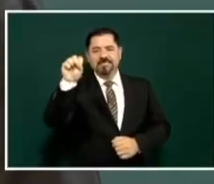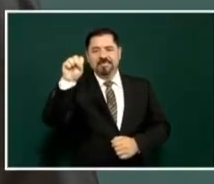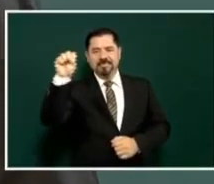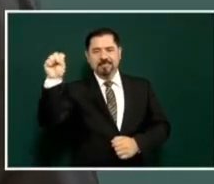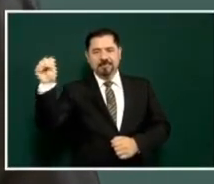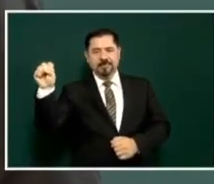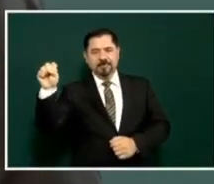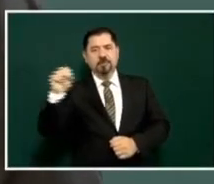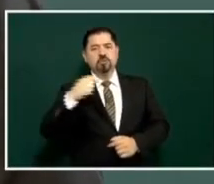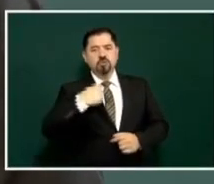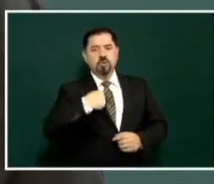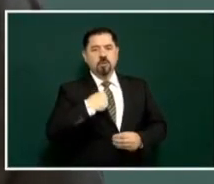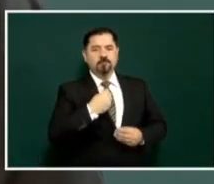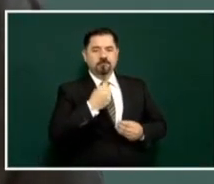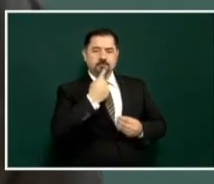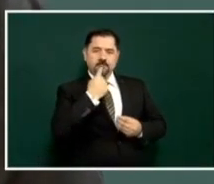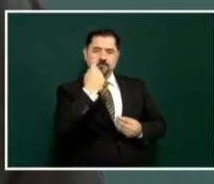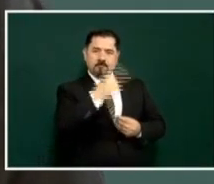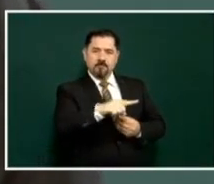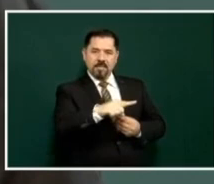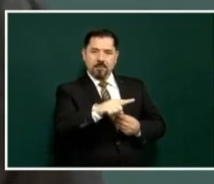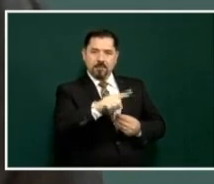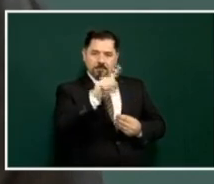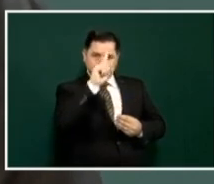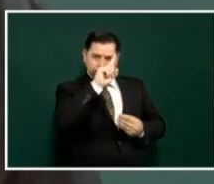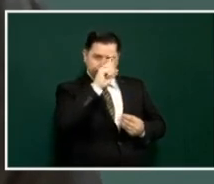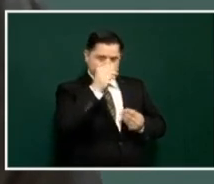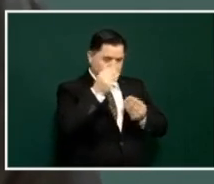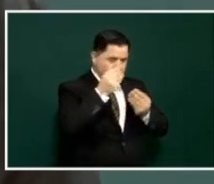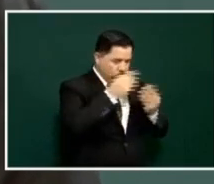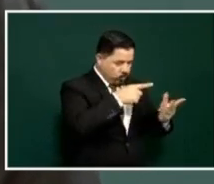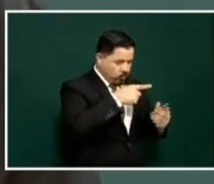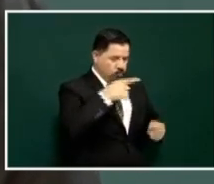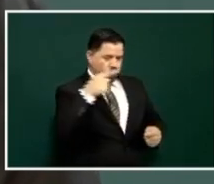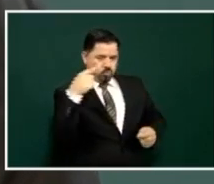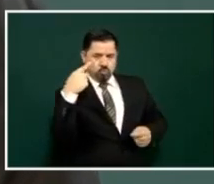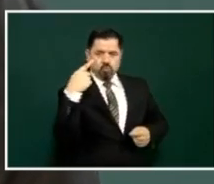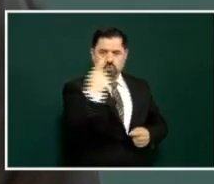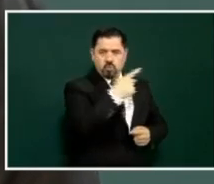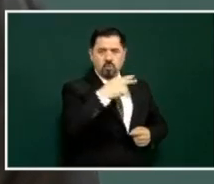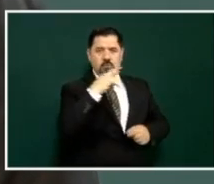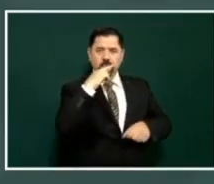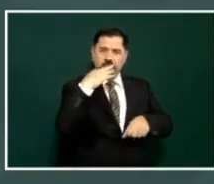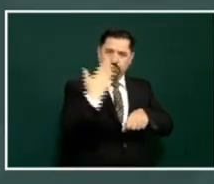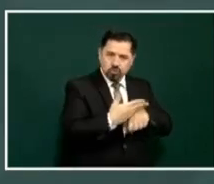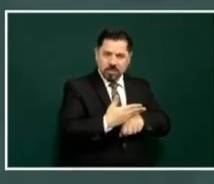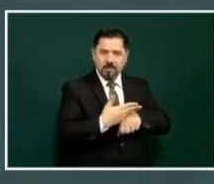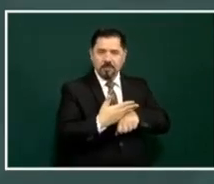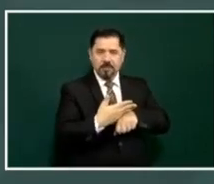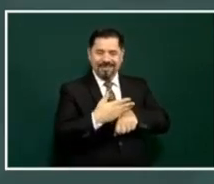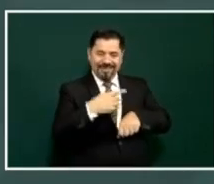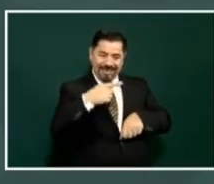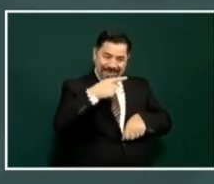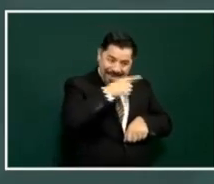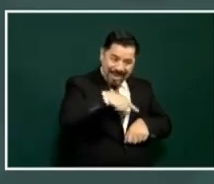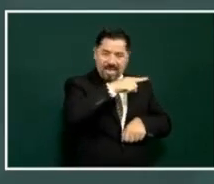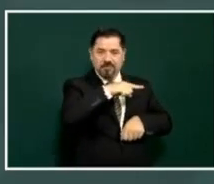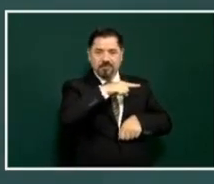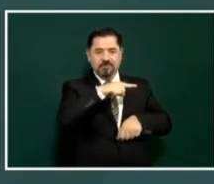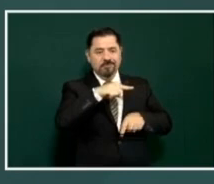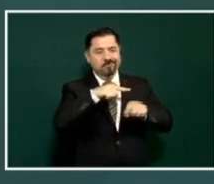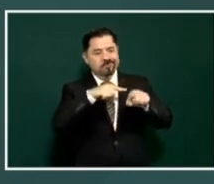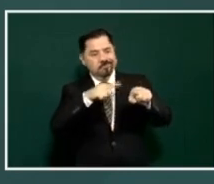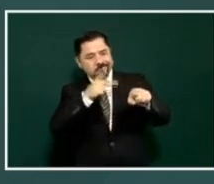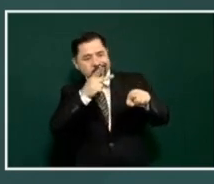asumiera su responsabilidad plena en la atención de la